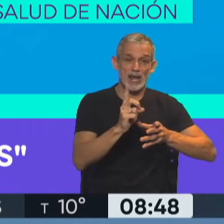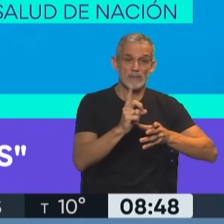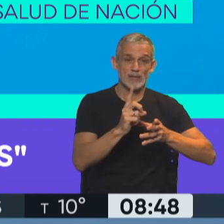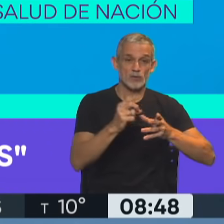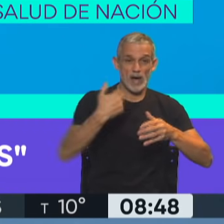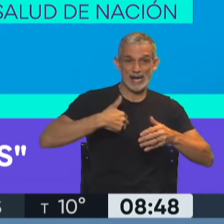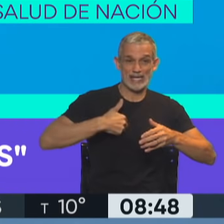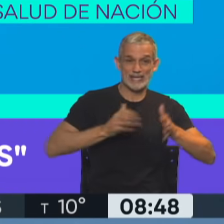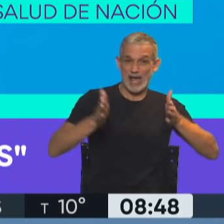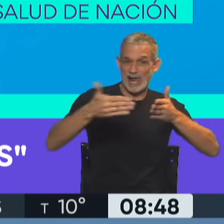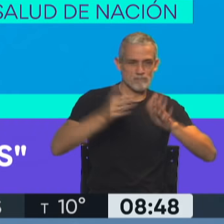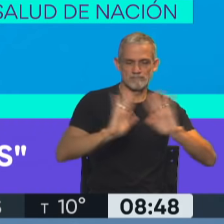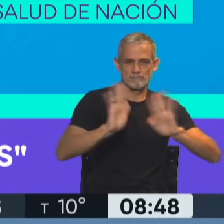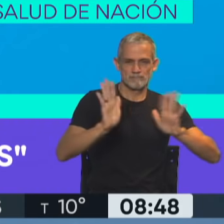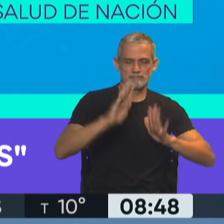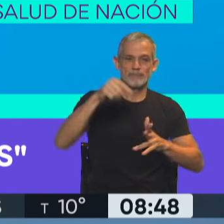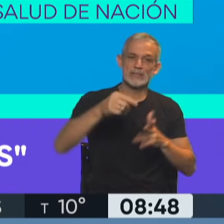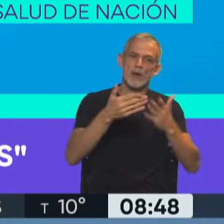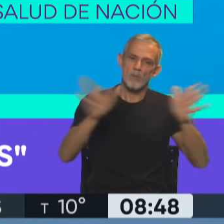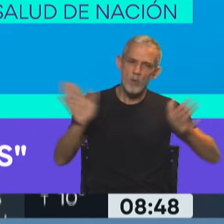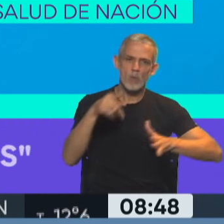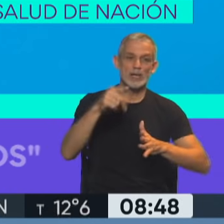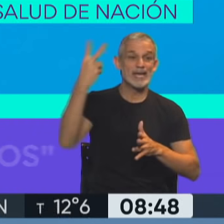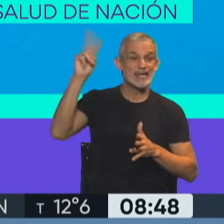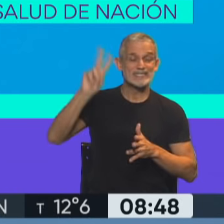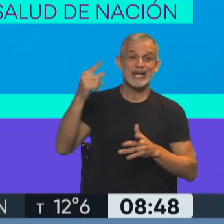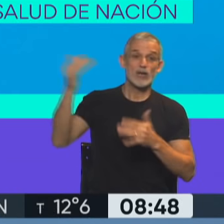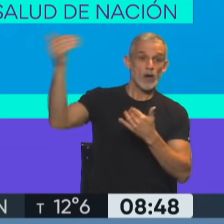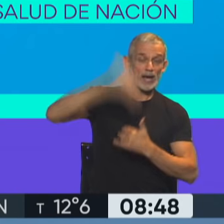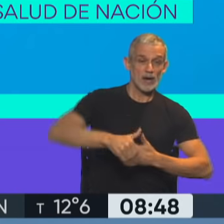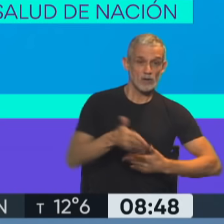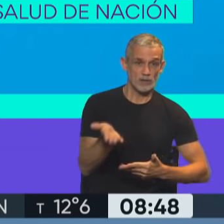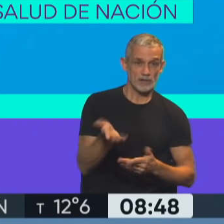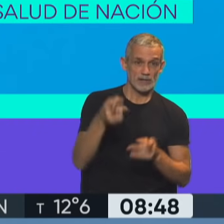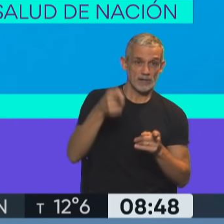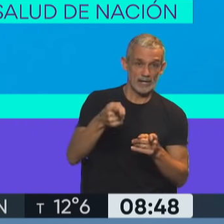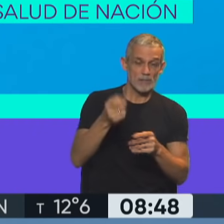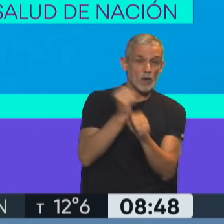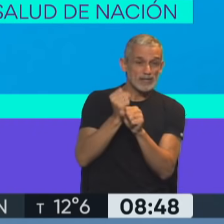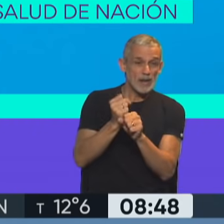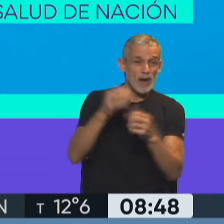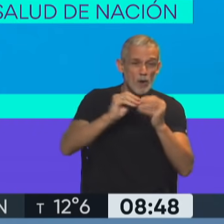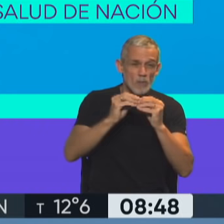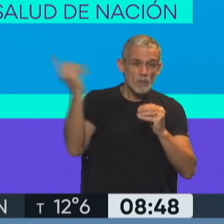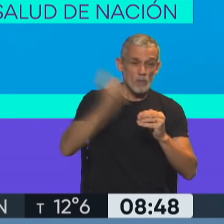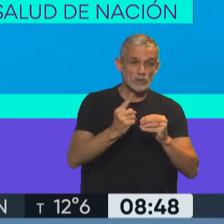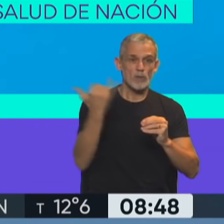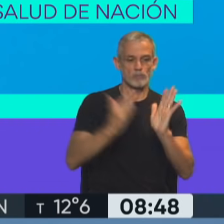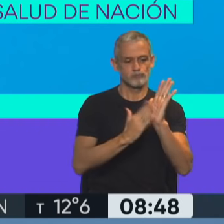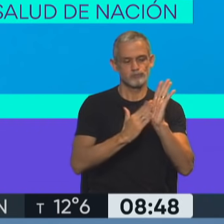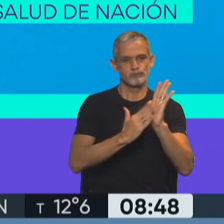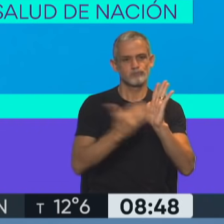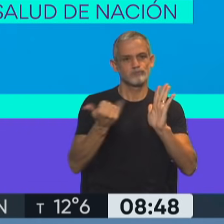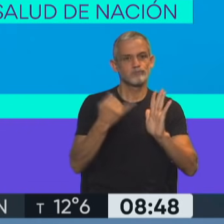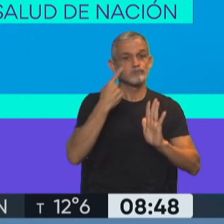argentinos y los residentes, por supuesto, y de extranjeros que vengan por razones laborales, acreditando, por supuesto, con la